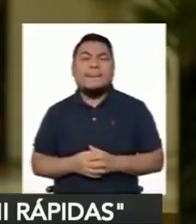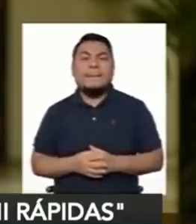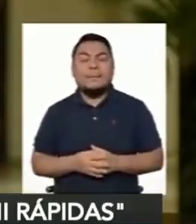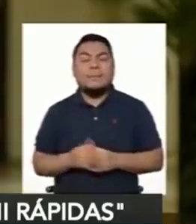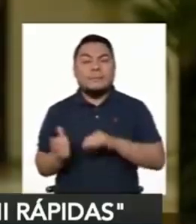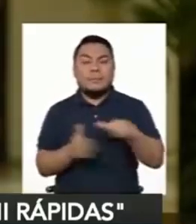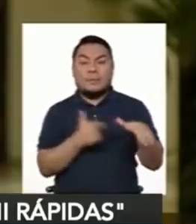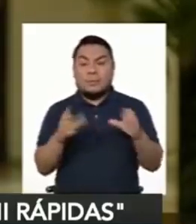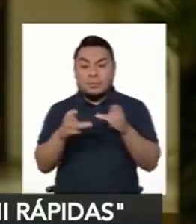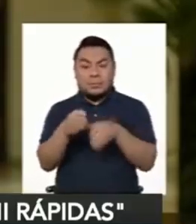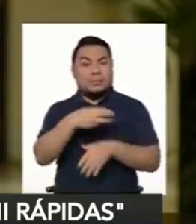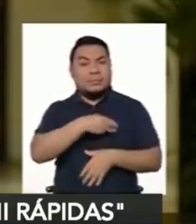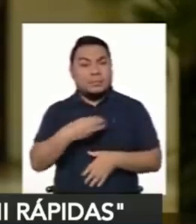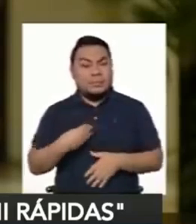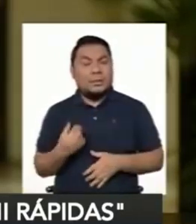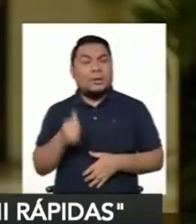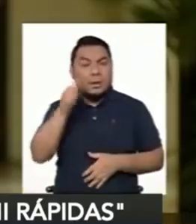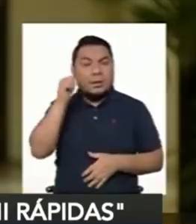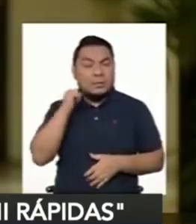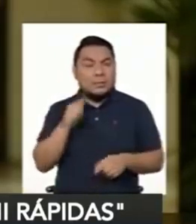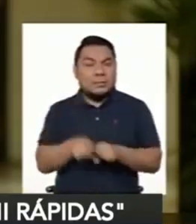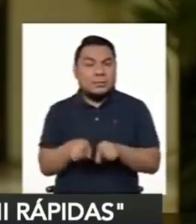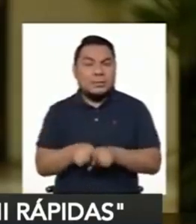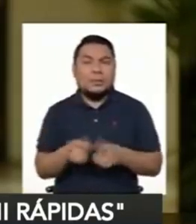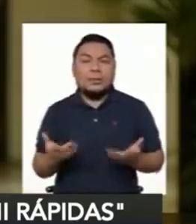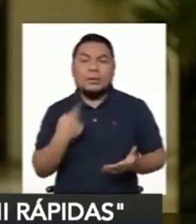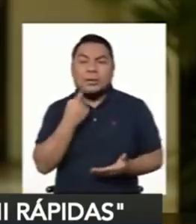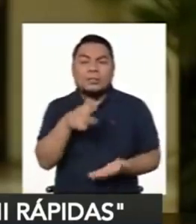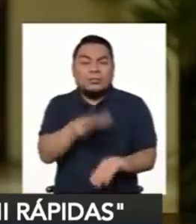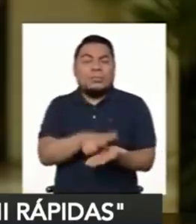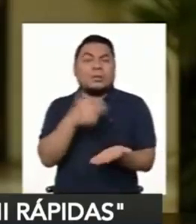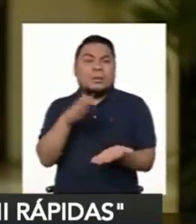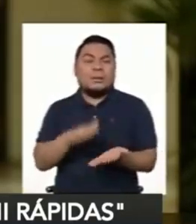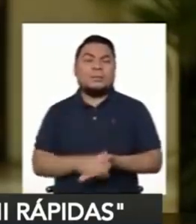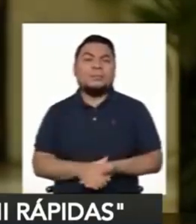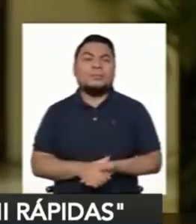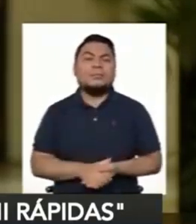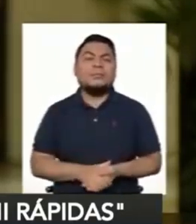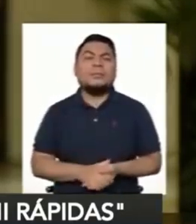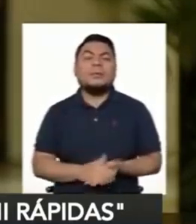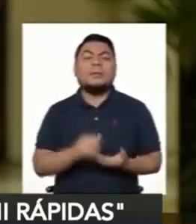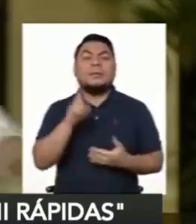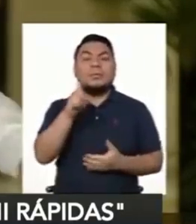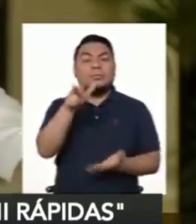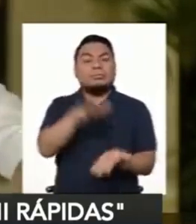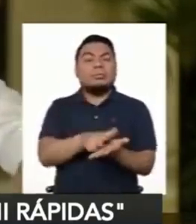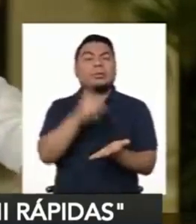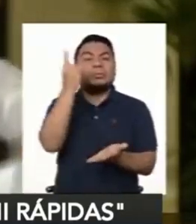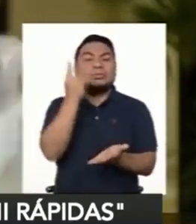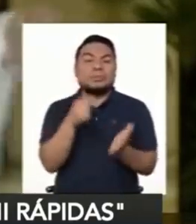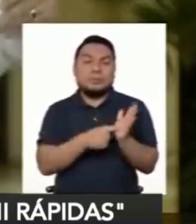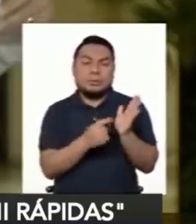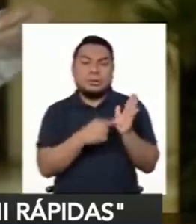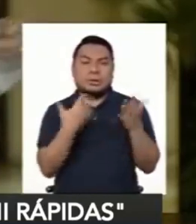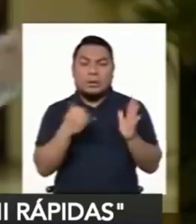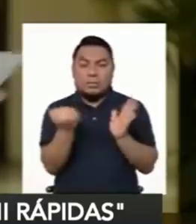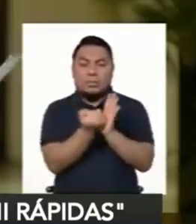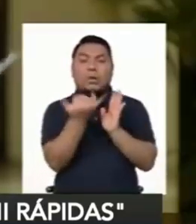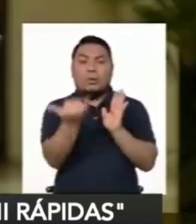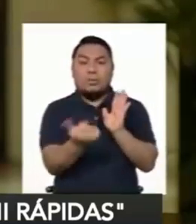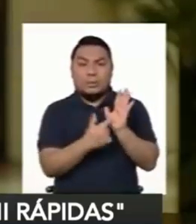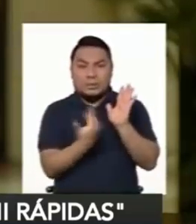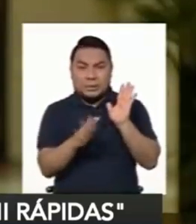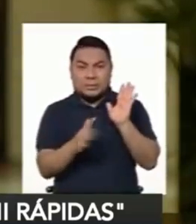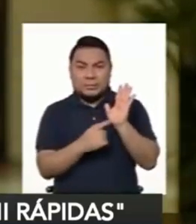Consejo de Ministros también, el día de ayer, se ha aprobado un decreto supremo, y que hoy día ha sido publicado.